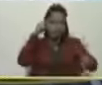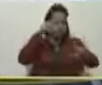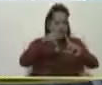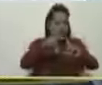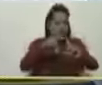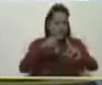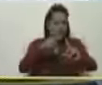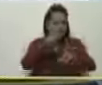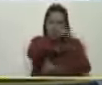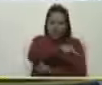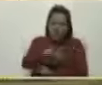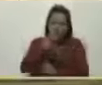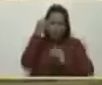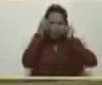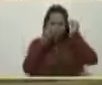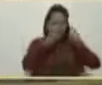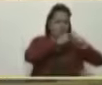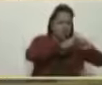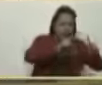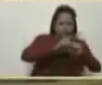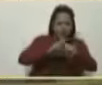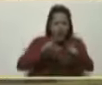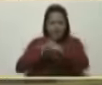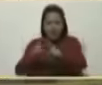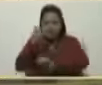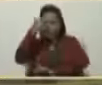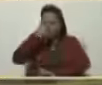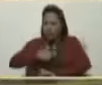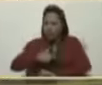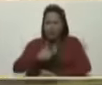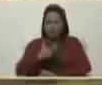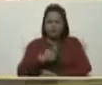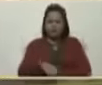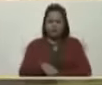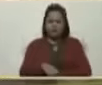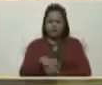Diferencias siempre va a haber, posturas, posiciones.